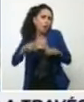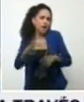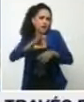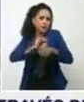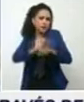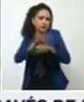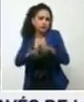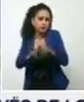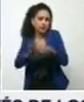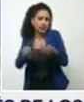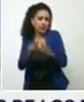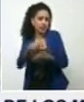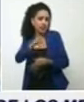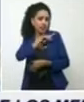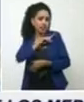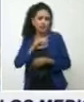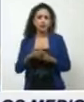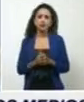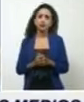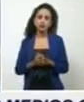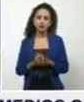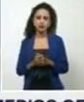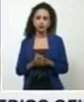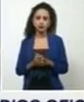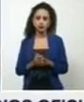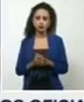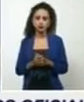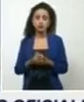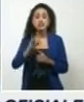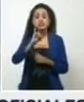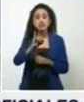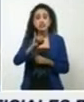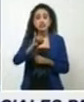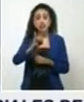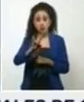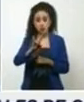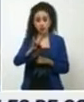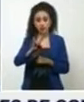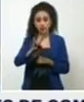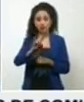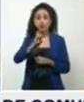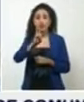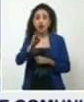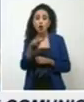todo se precisó, no obstante se acumulan 69, que es el 3,7%.